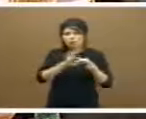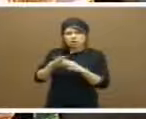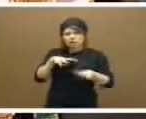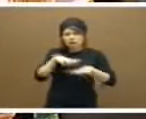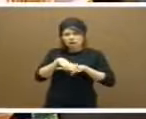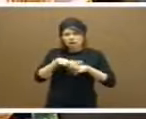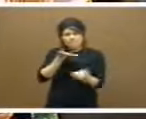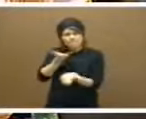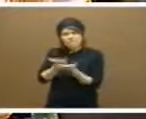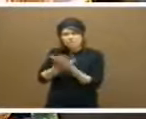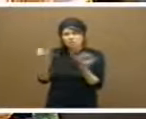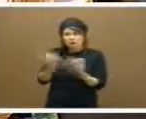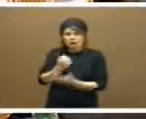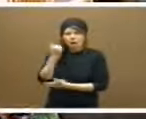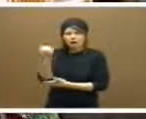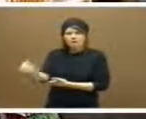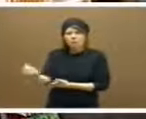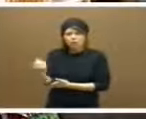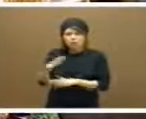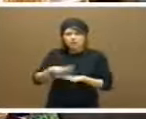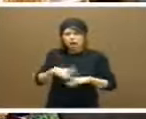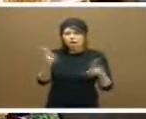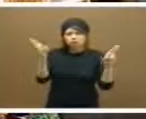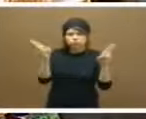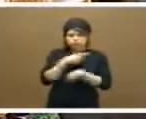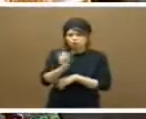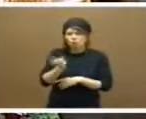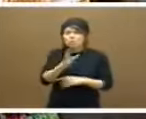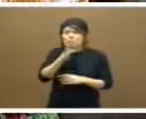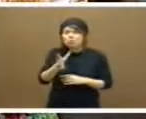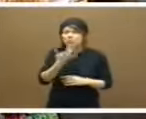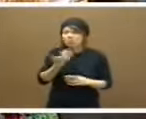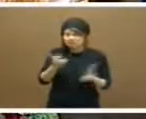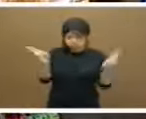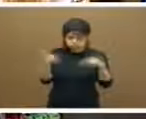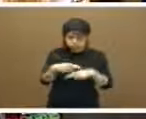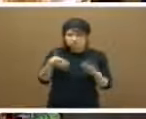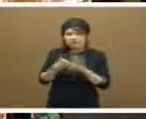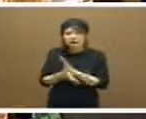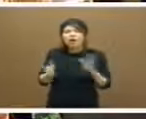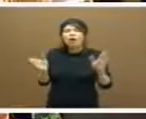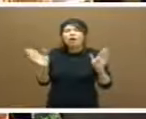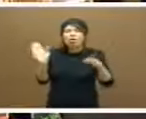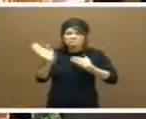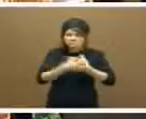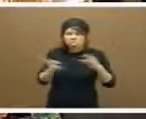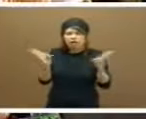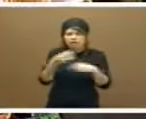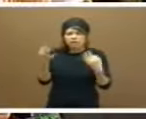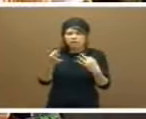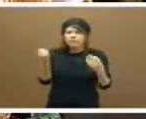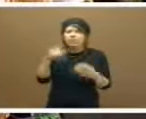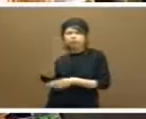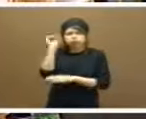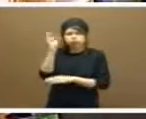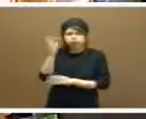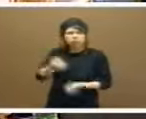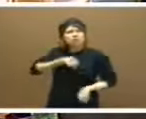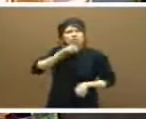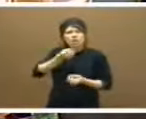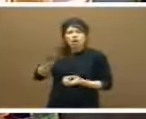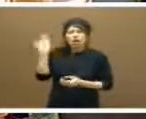red, solicitando el apoyo para que no se elimine esa ayuda, porque si no tendrían que cerrar. Y también han realizado charlas informativas